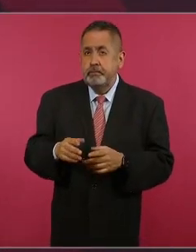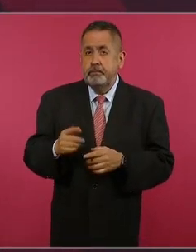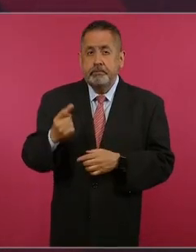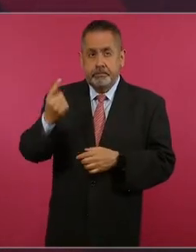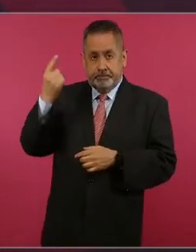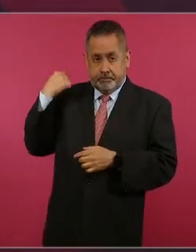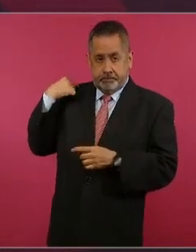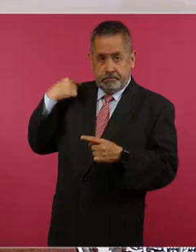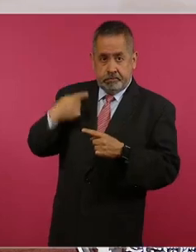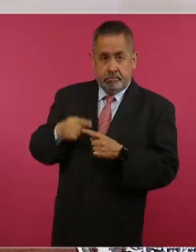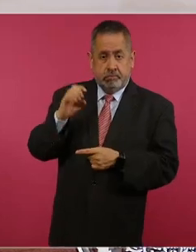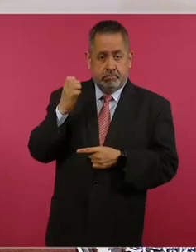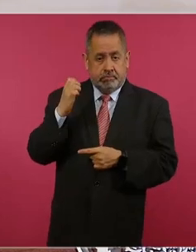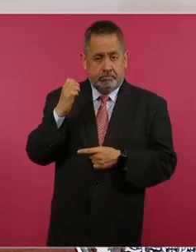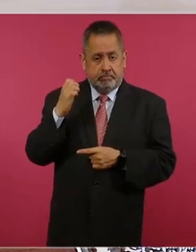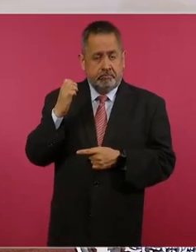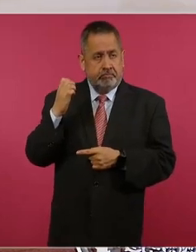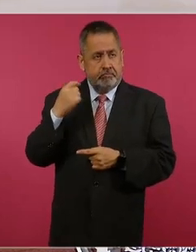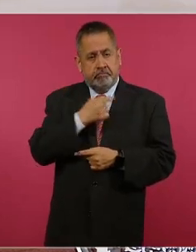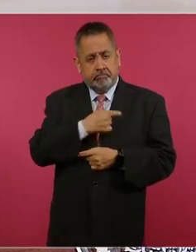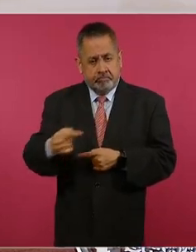enero a la mitad.